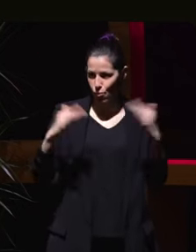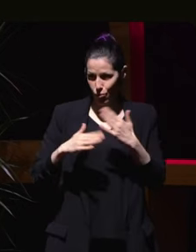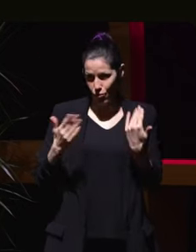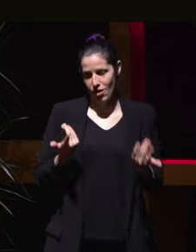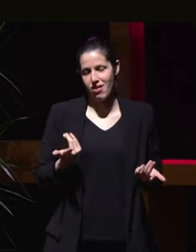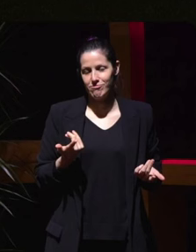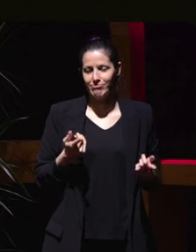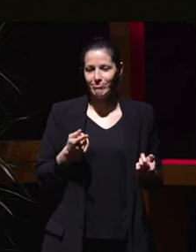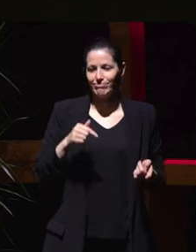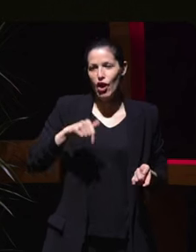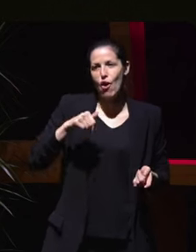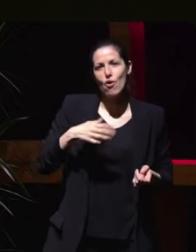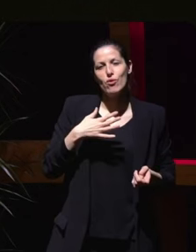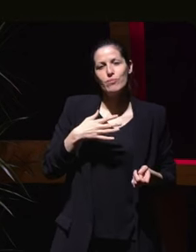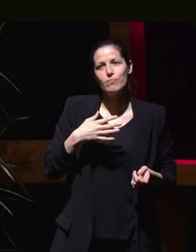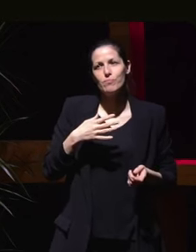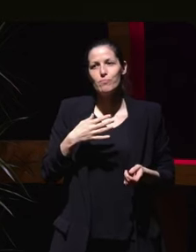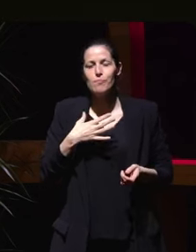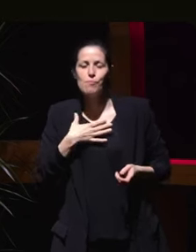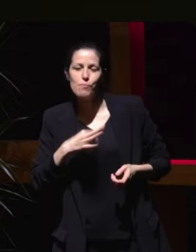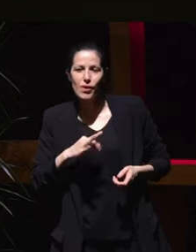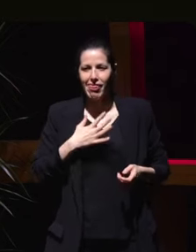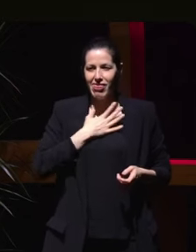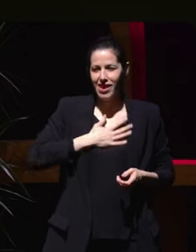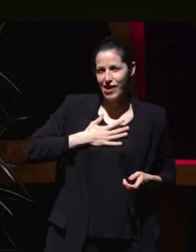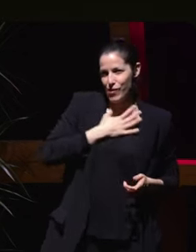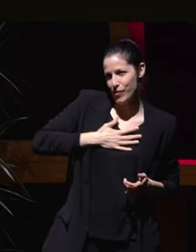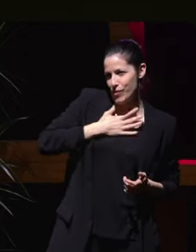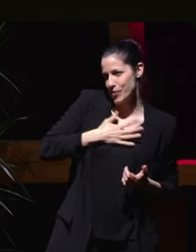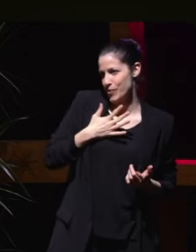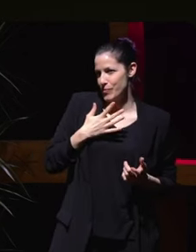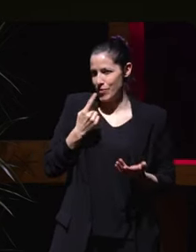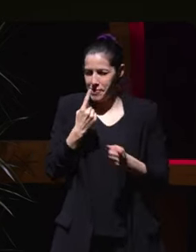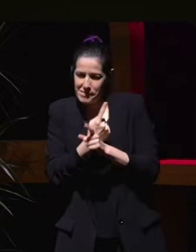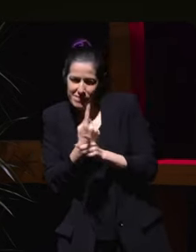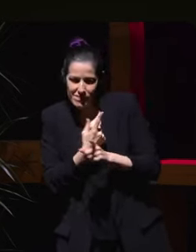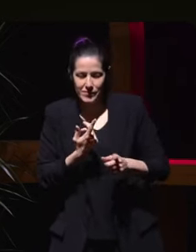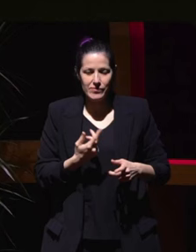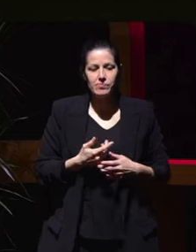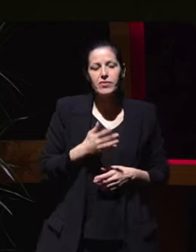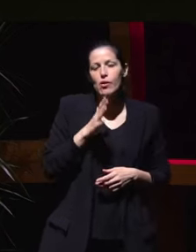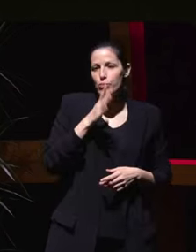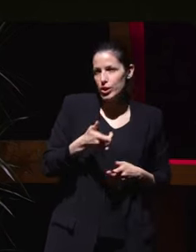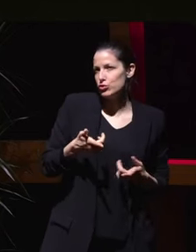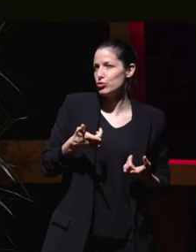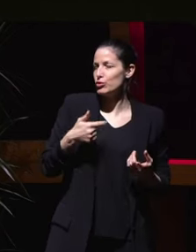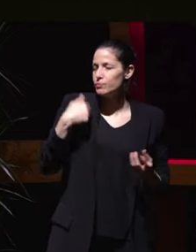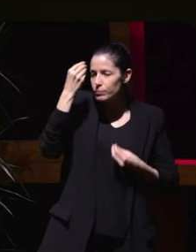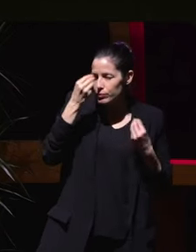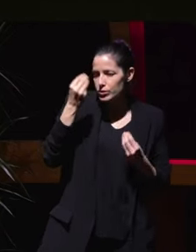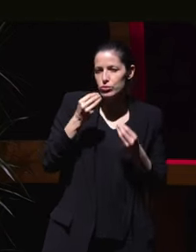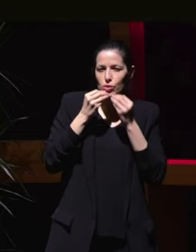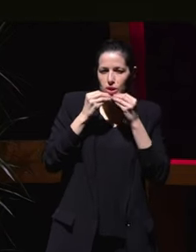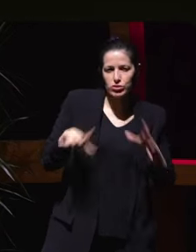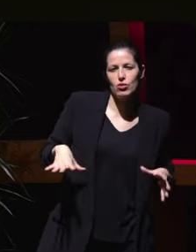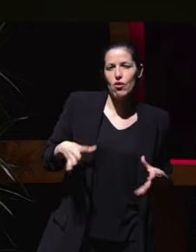confort que hoy voy a intentar hacerlo. Pero después pensé que se contar esta historia, se contar cómo es